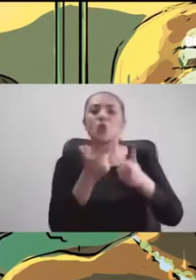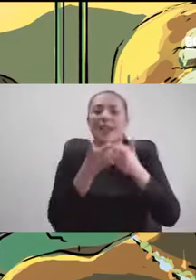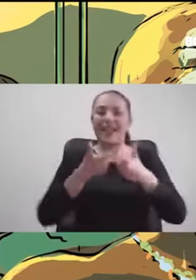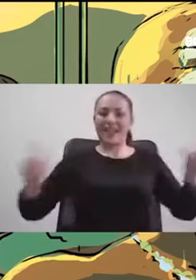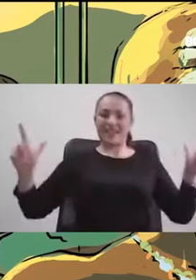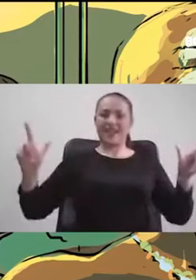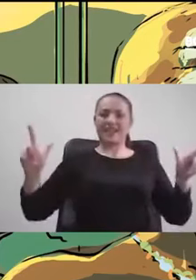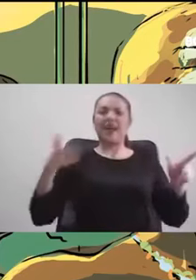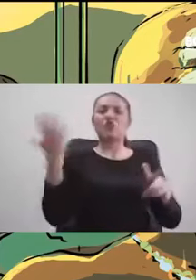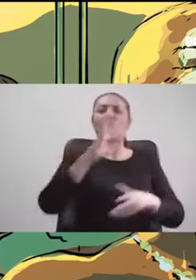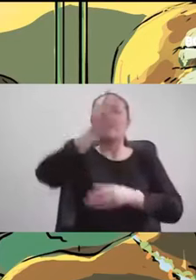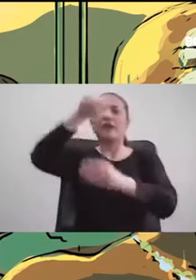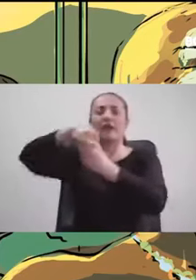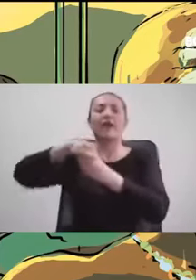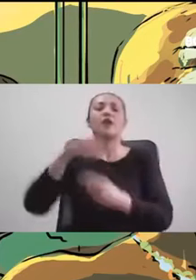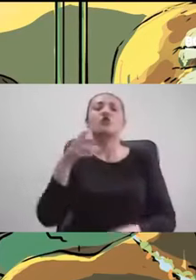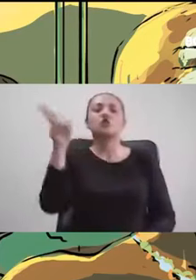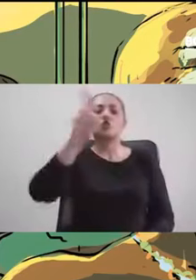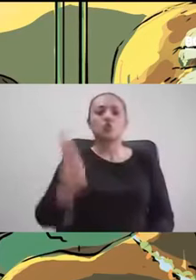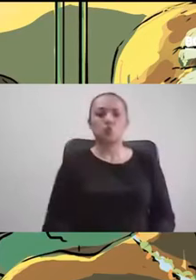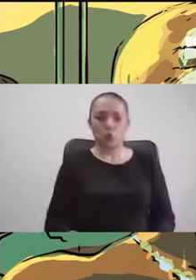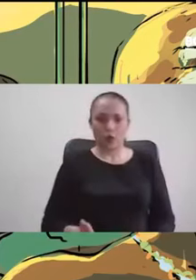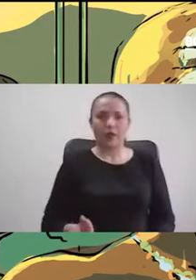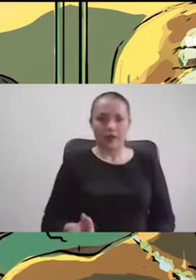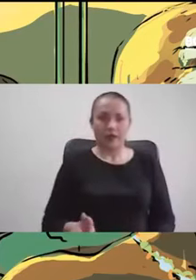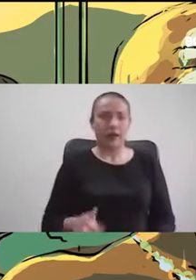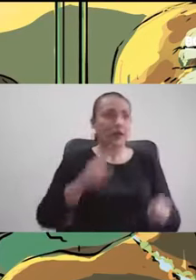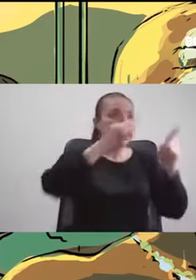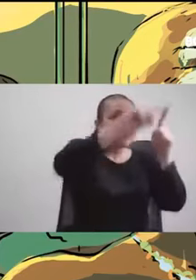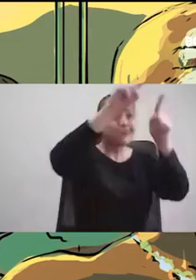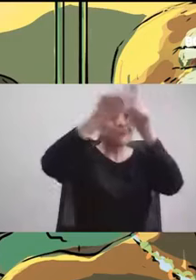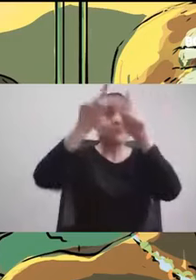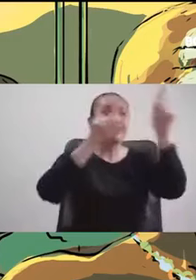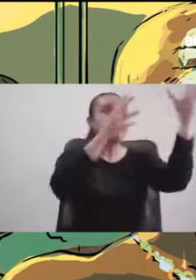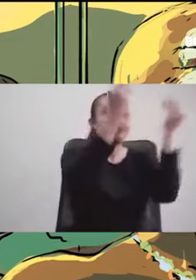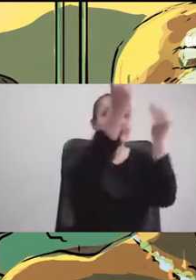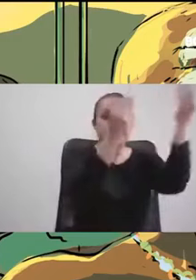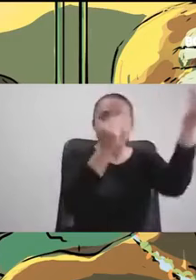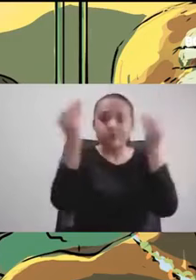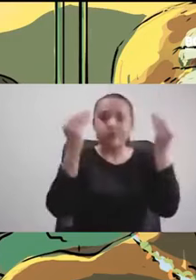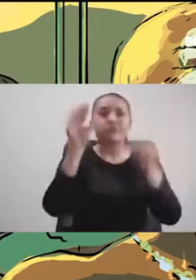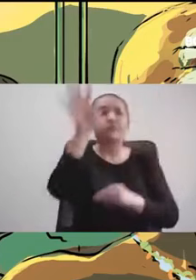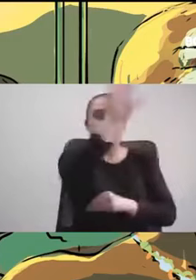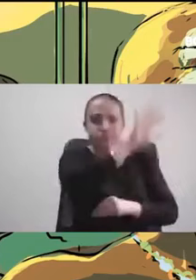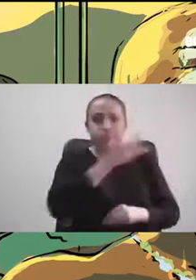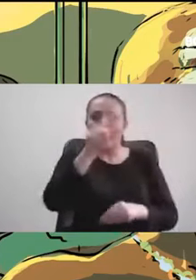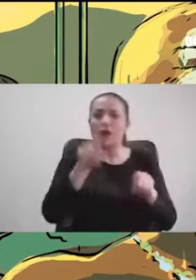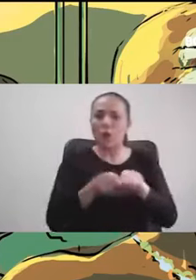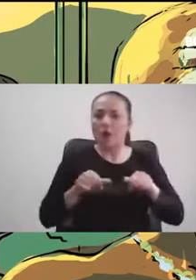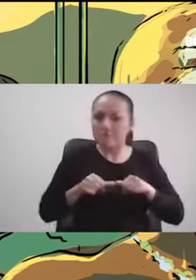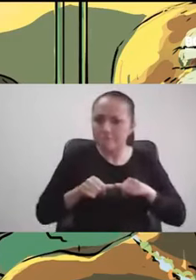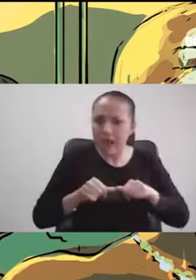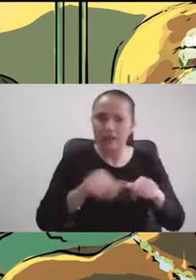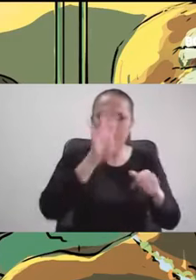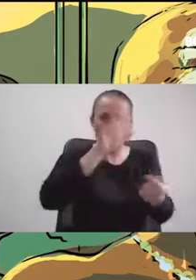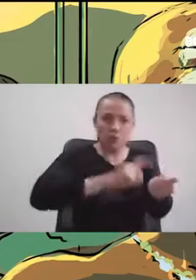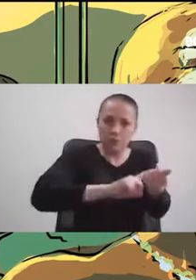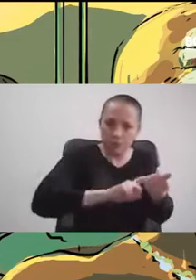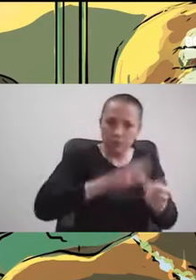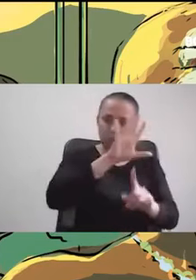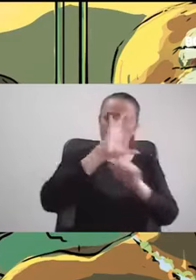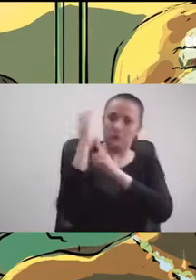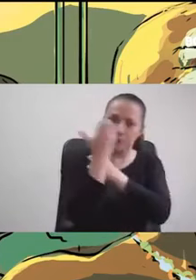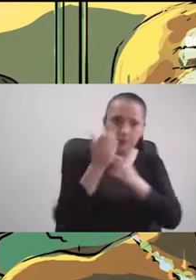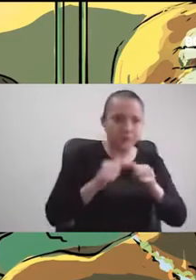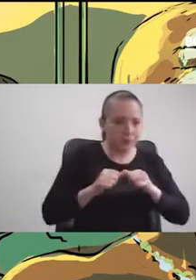de Sucre. Comunidades que persisten en la actualidad conservando rasgos entre ellos y algunos con una